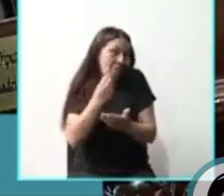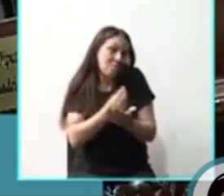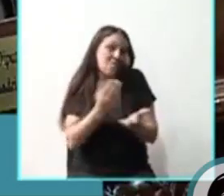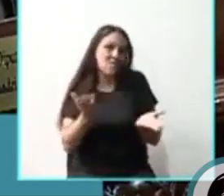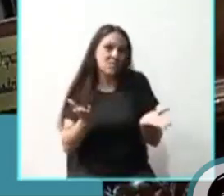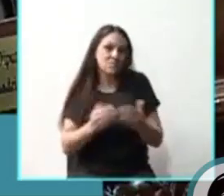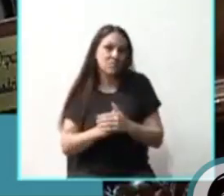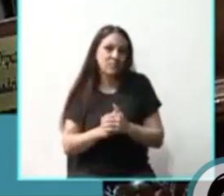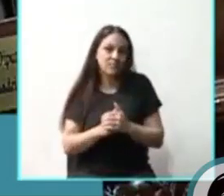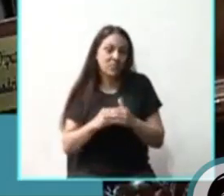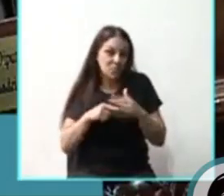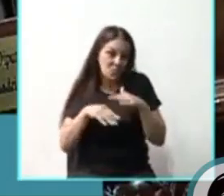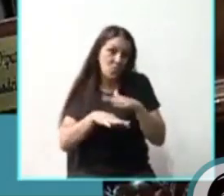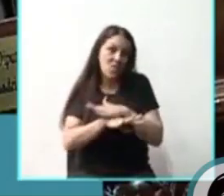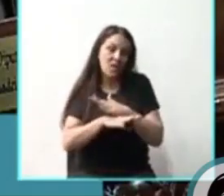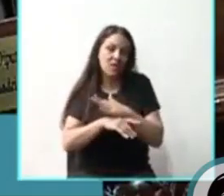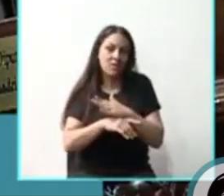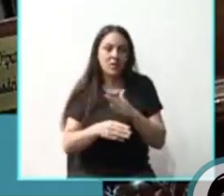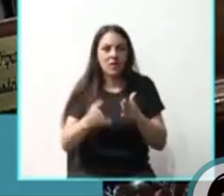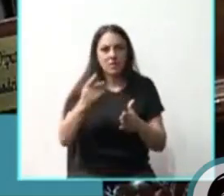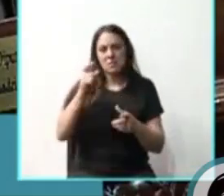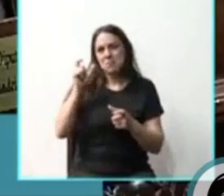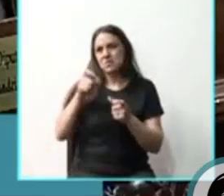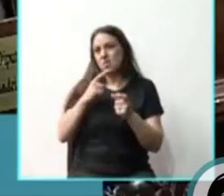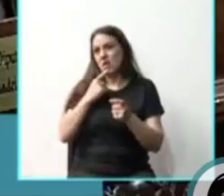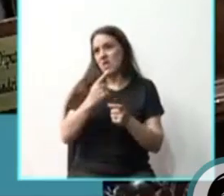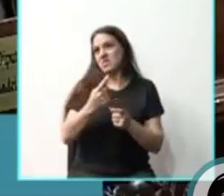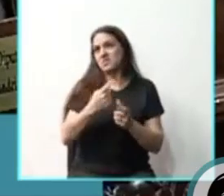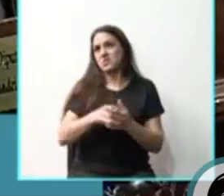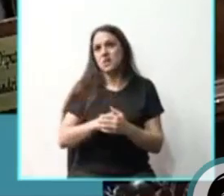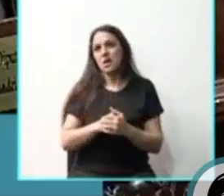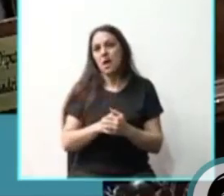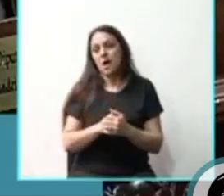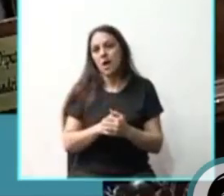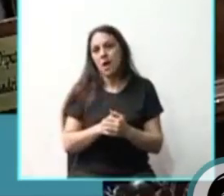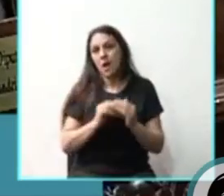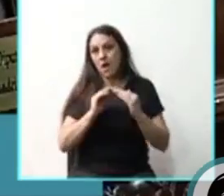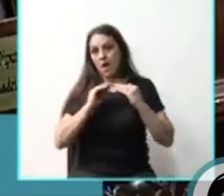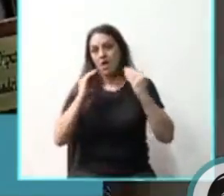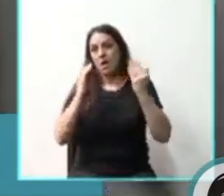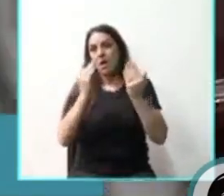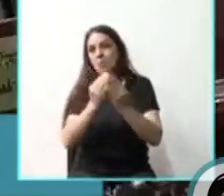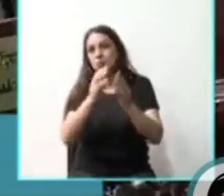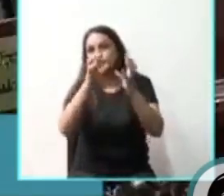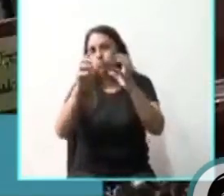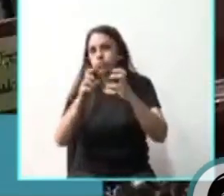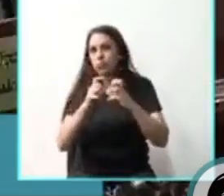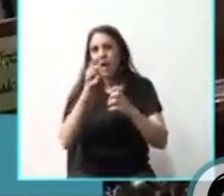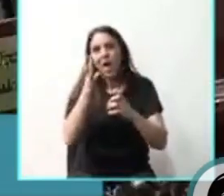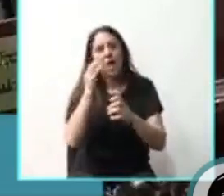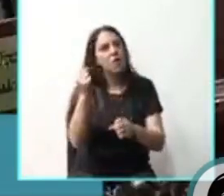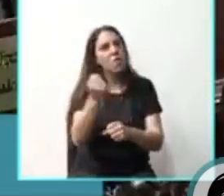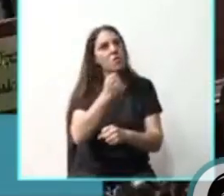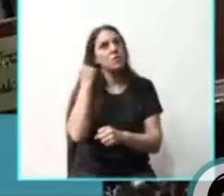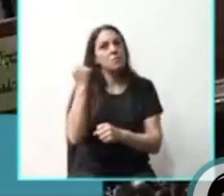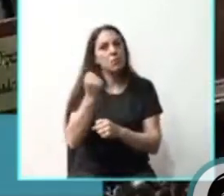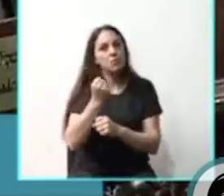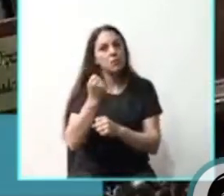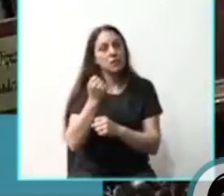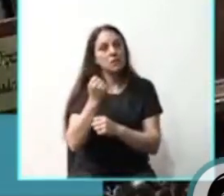decía un teórico de abejar me decía en el mundo se está discutiendo una cosa muy importante